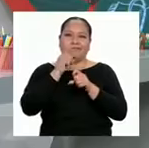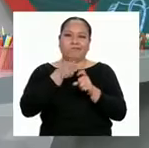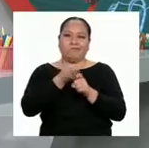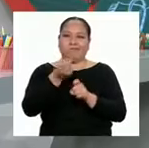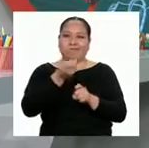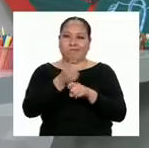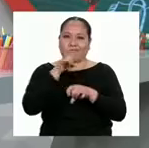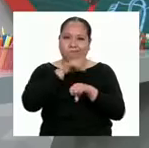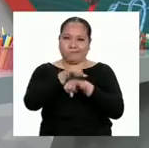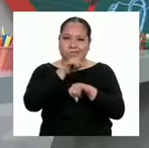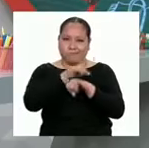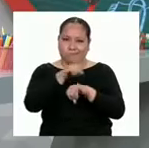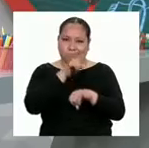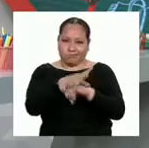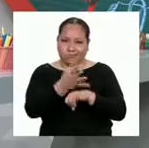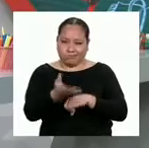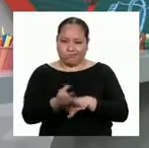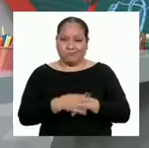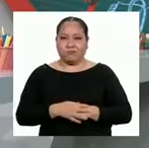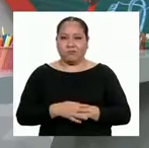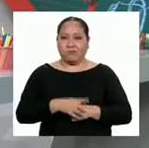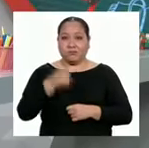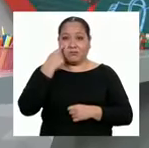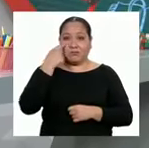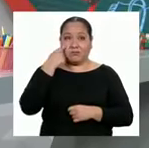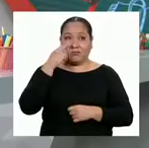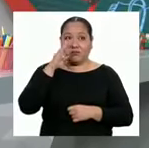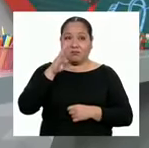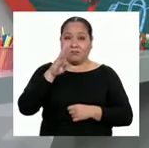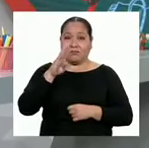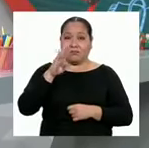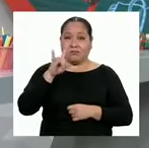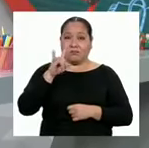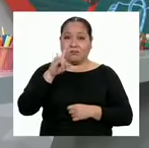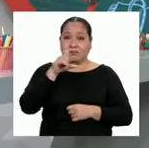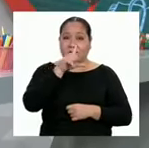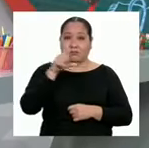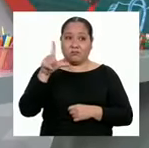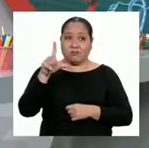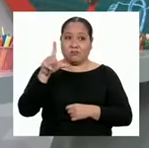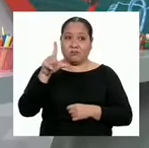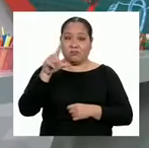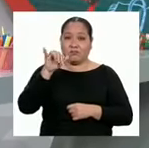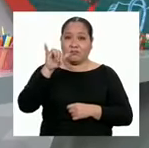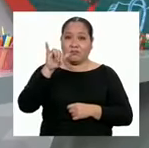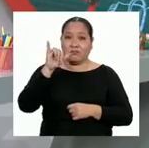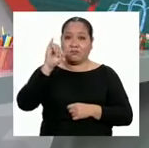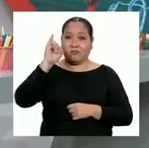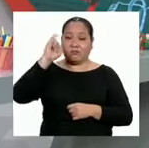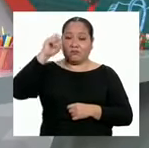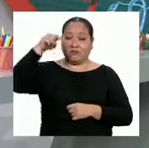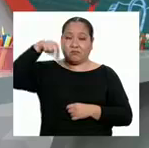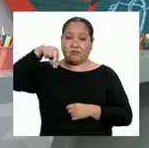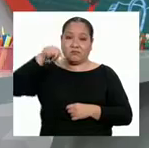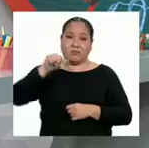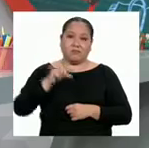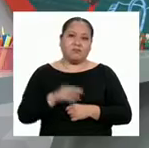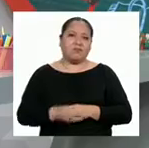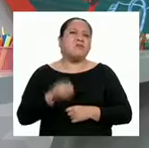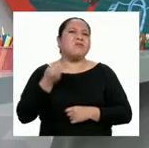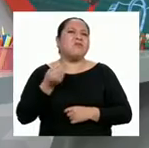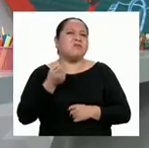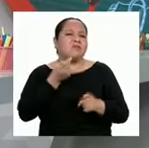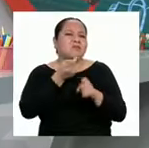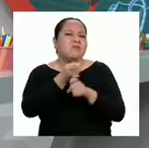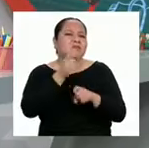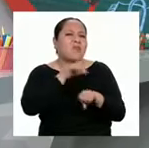burlas. Lo que conocemos como bullying, y eso es algo que no logro entender aún. ¿Por qué nos burlamos